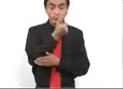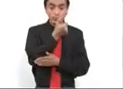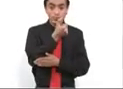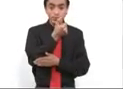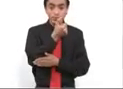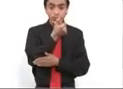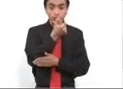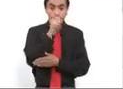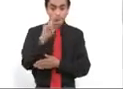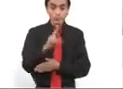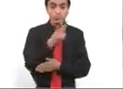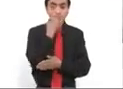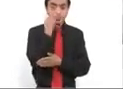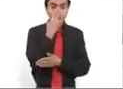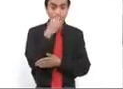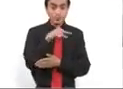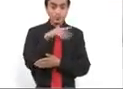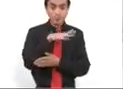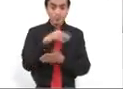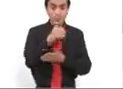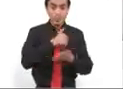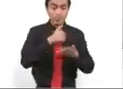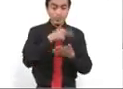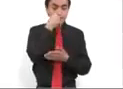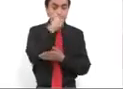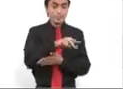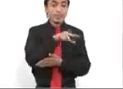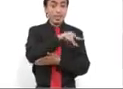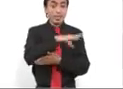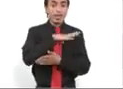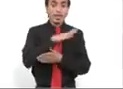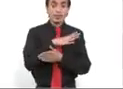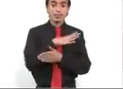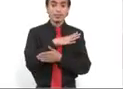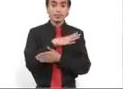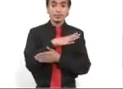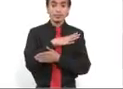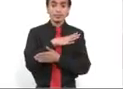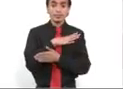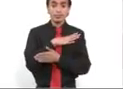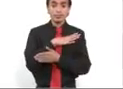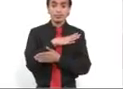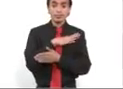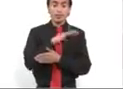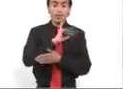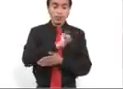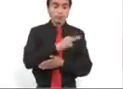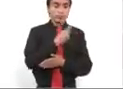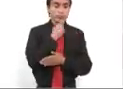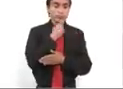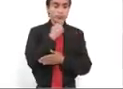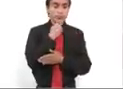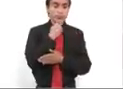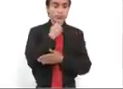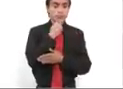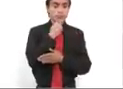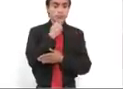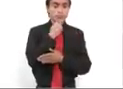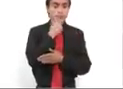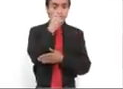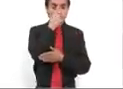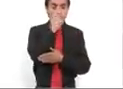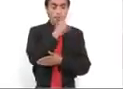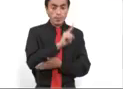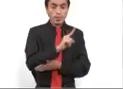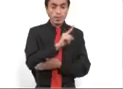la Ciudad de México y quedó este enorme remanente y funcionaba también para guardar